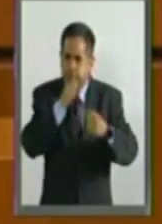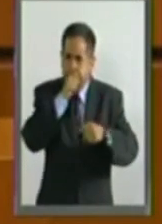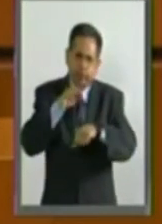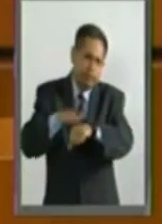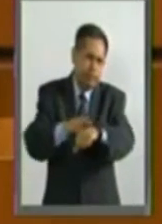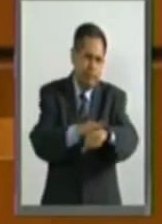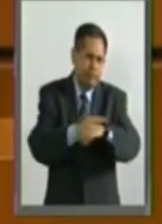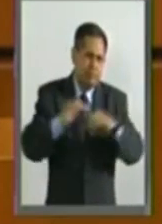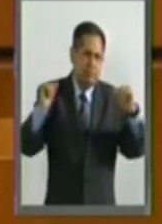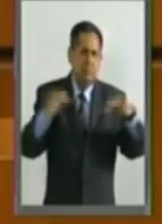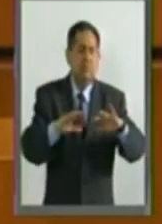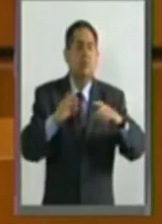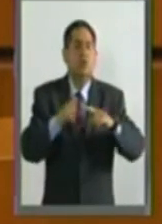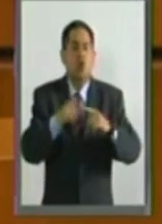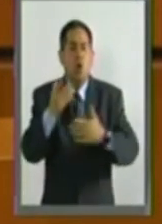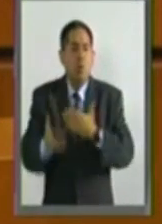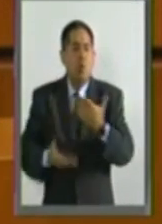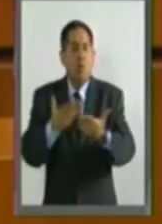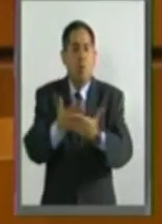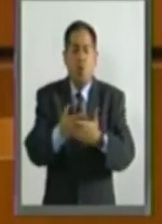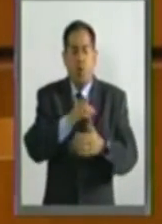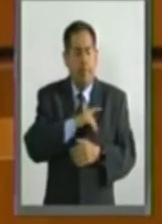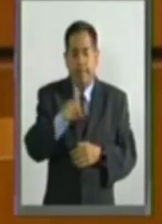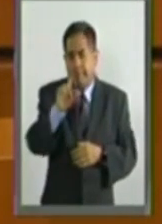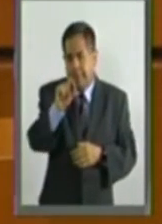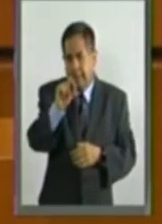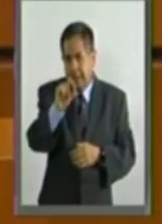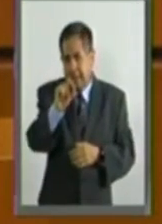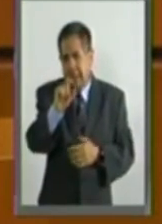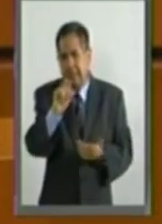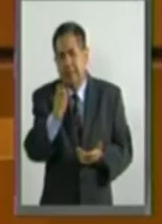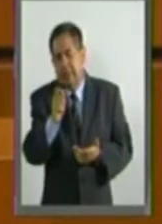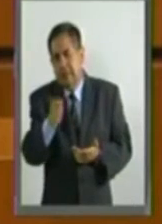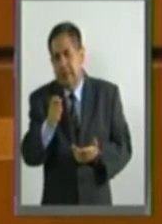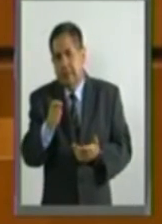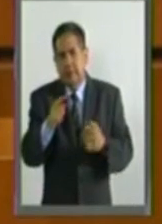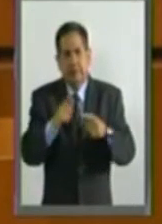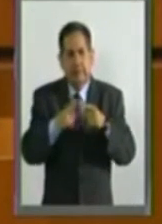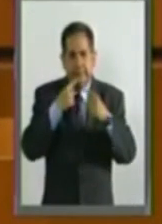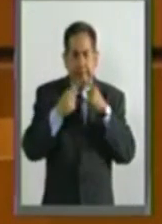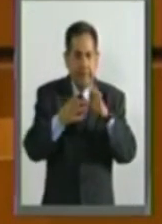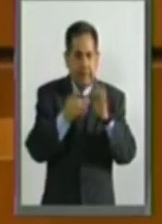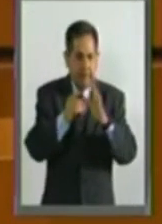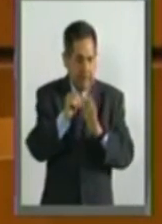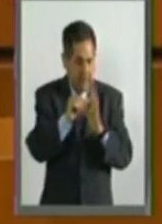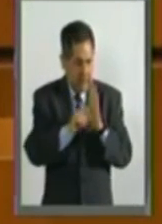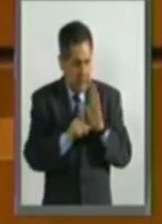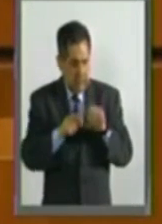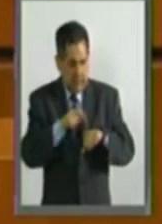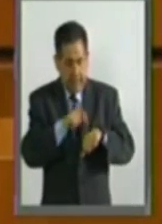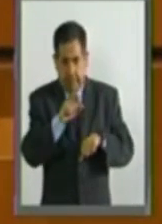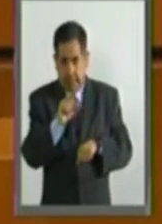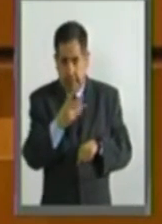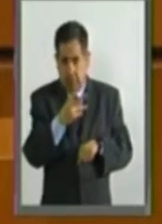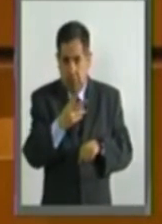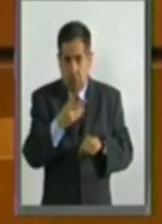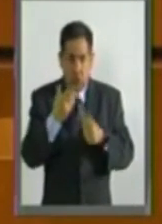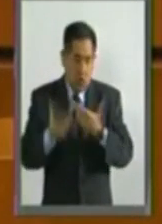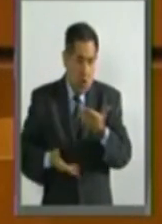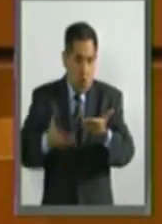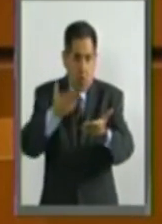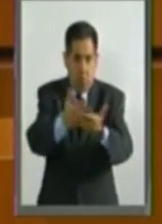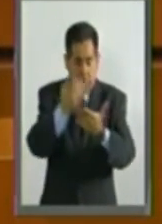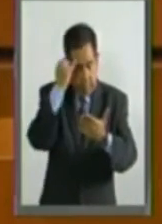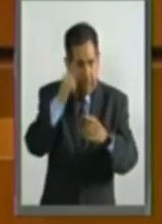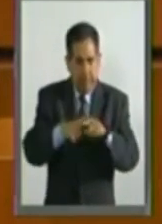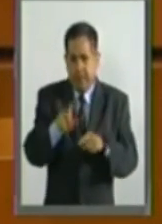asamblea general, propongo que de 20, en el caso del artículo 24, propongo que